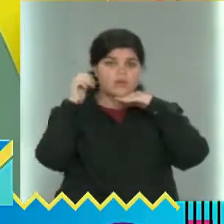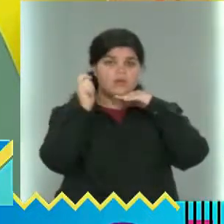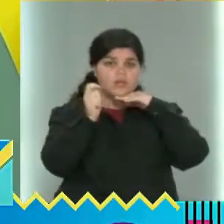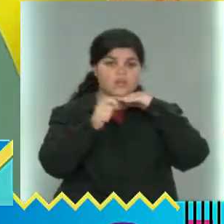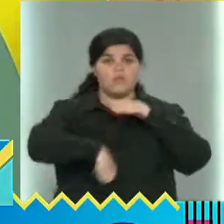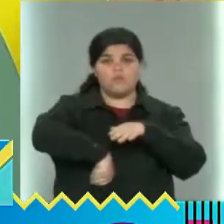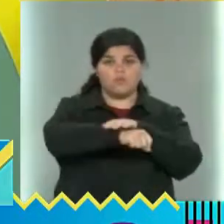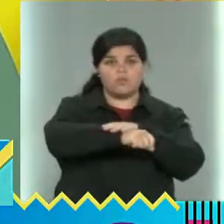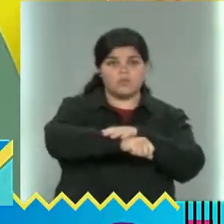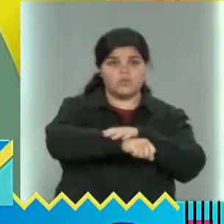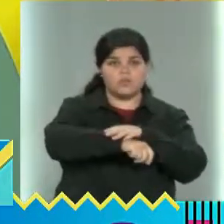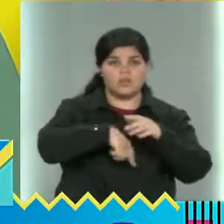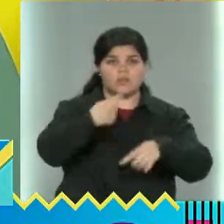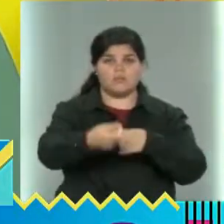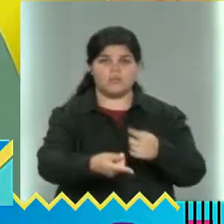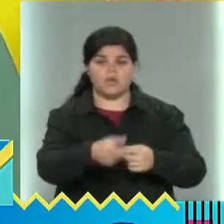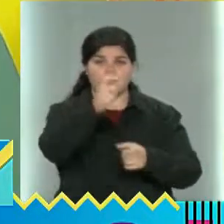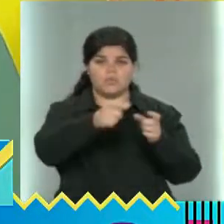eran periodistas y escritoras locales.